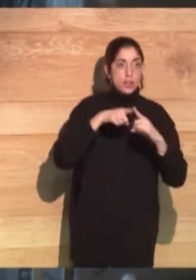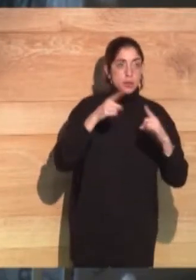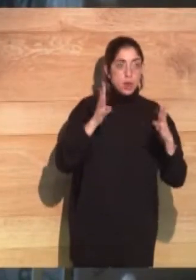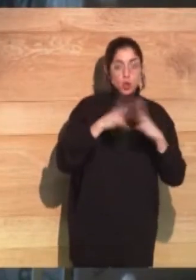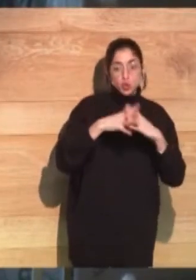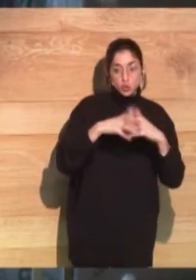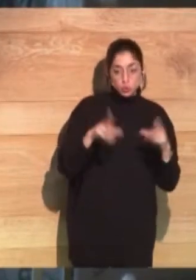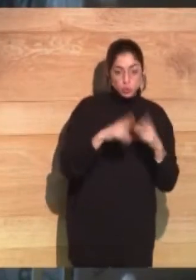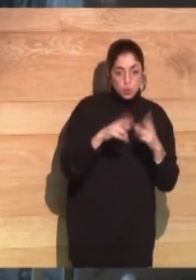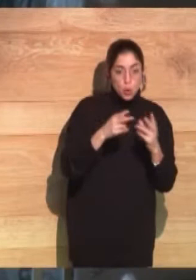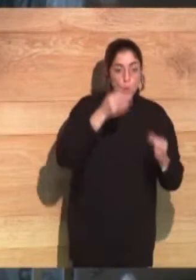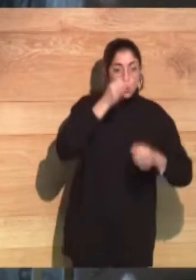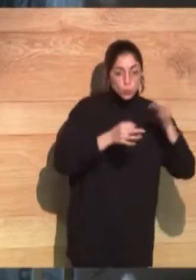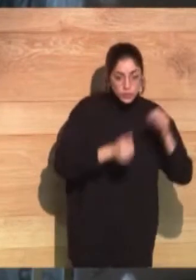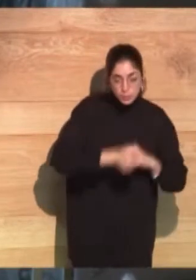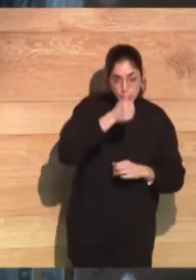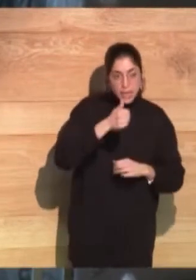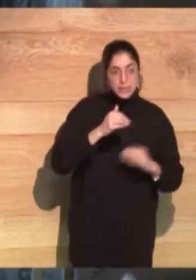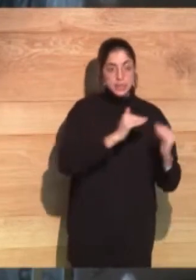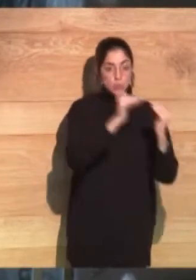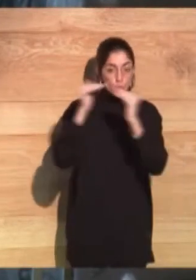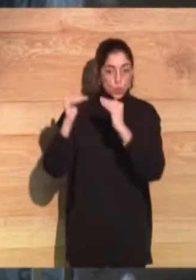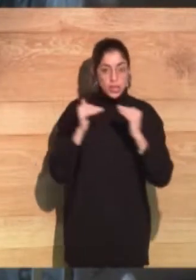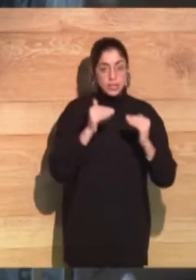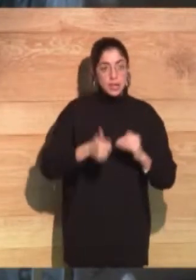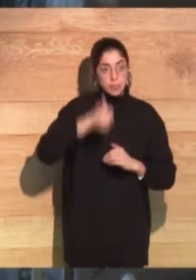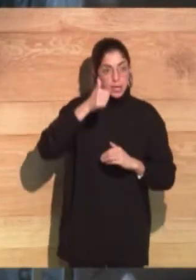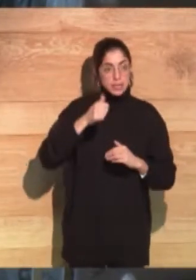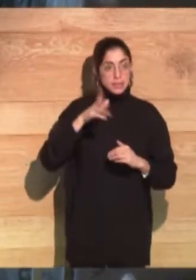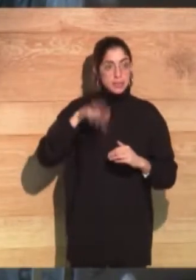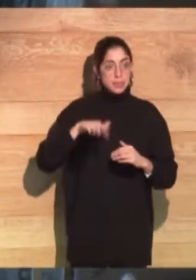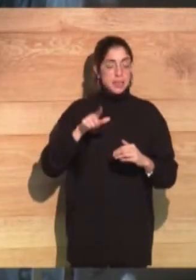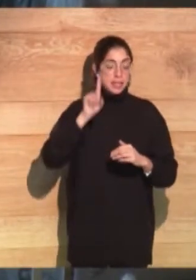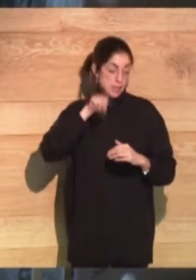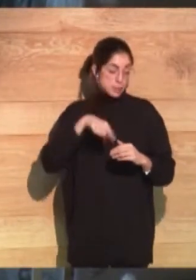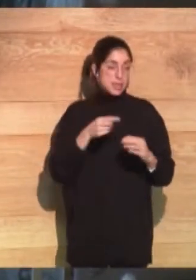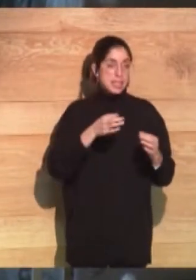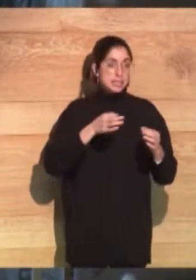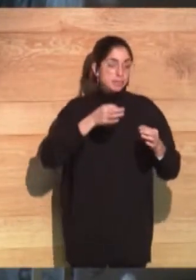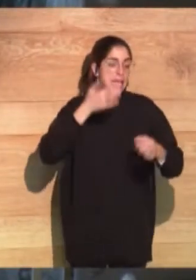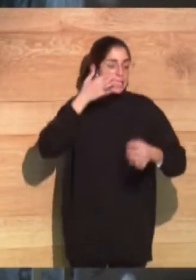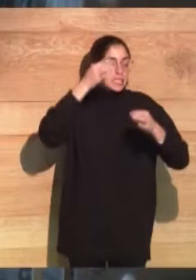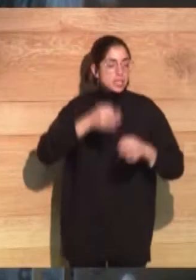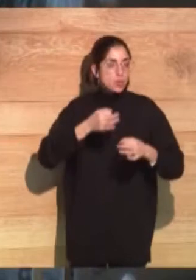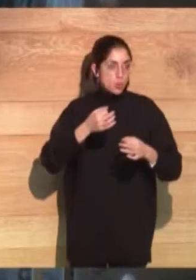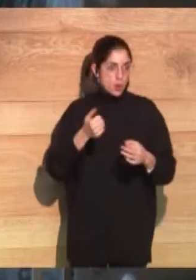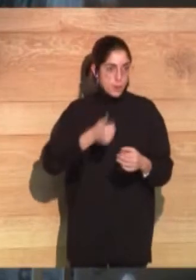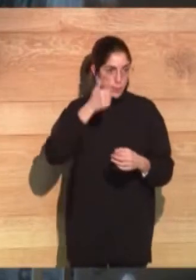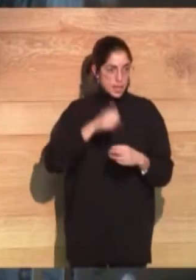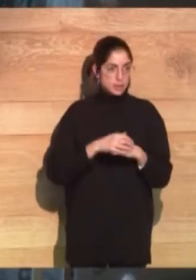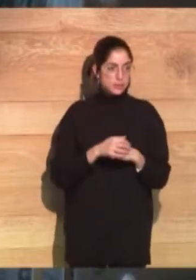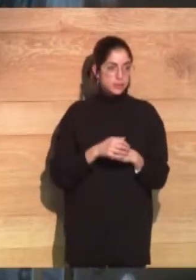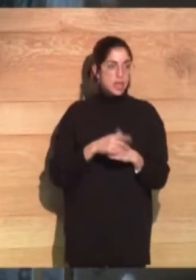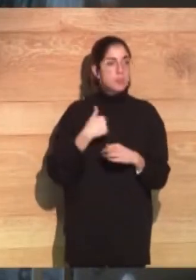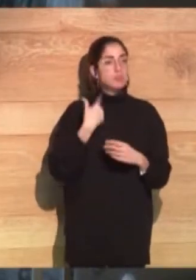sociales más justas, más igualitarias y más seguras en sus países. A mí me gustaría que nos acercara,